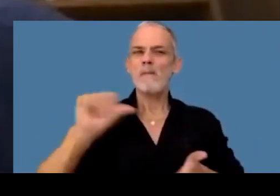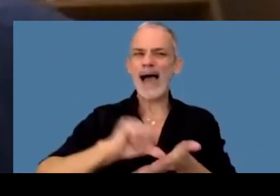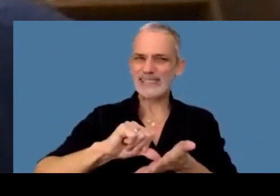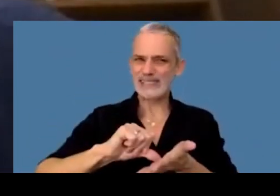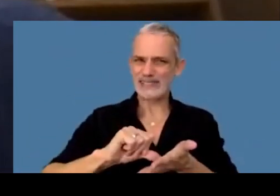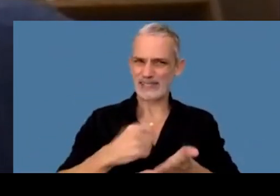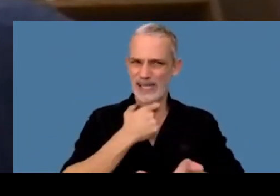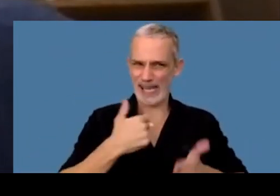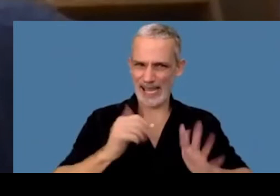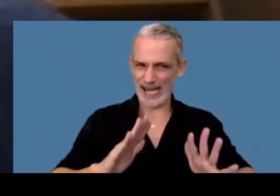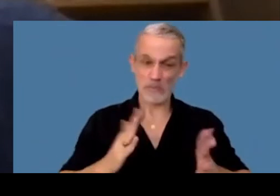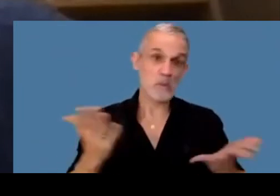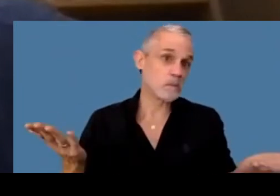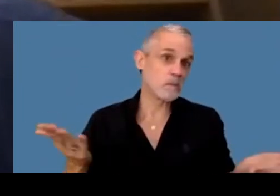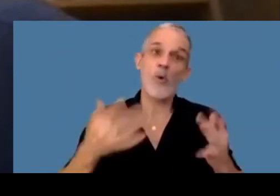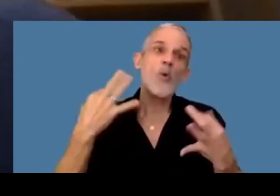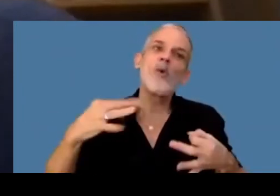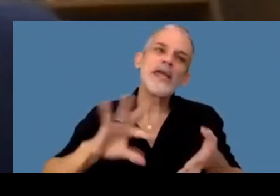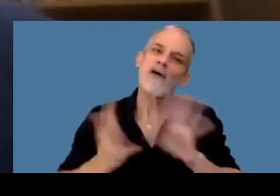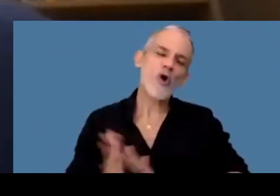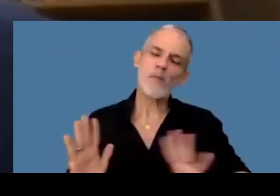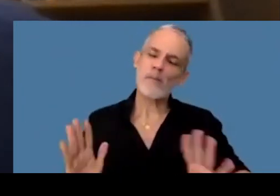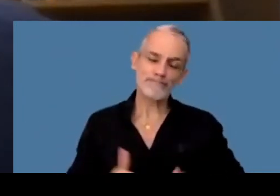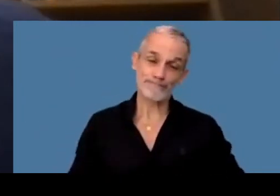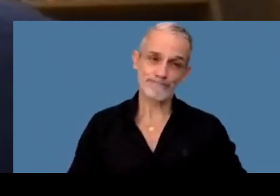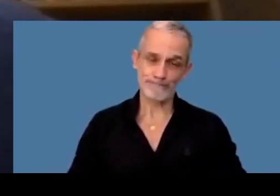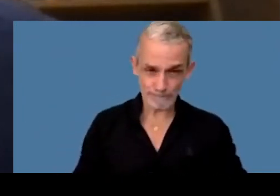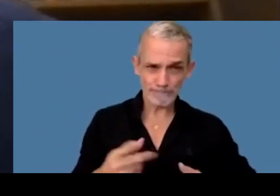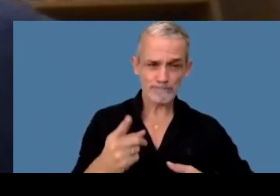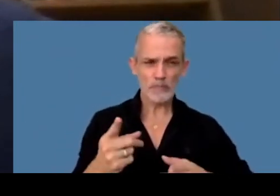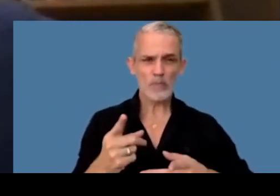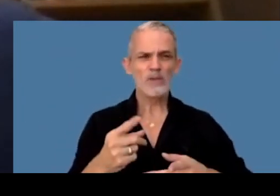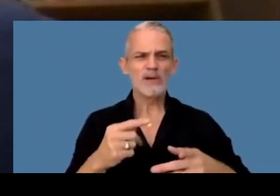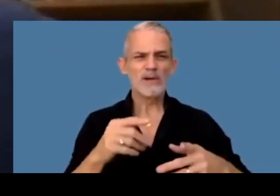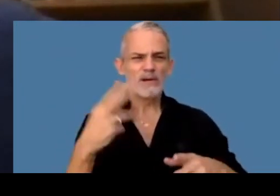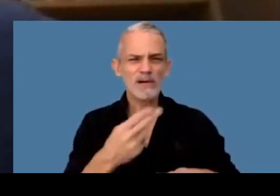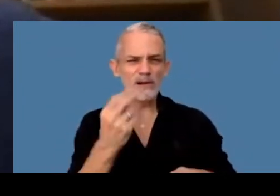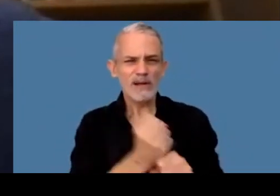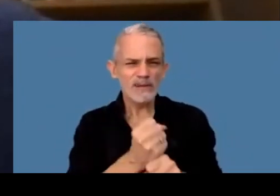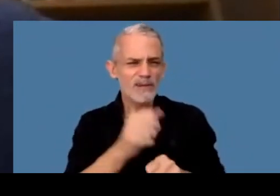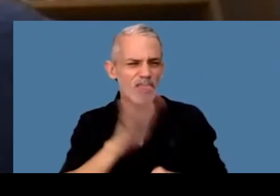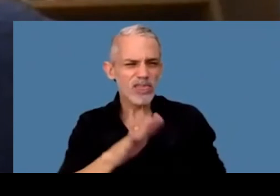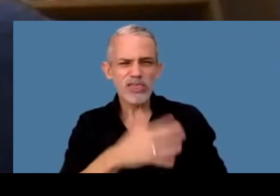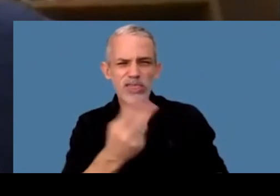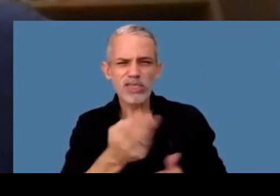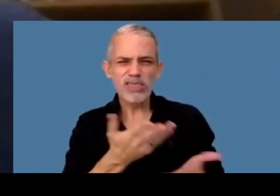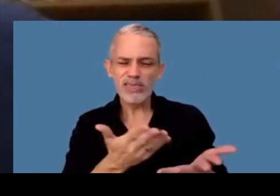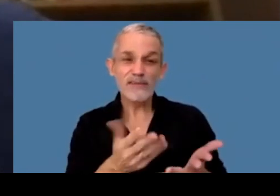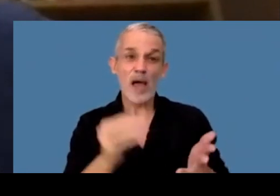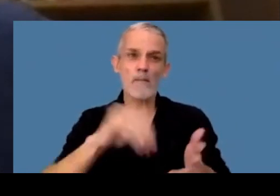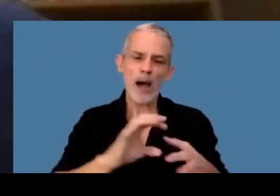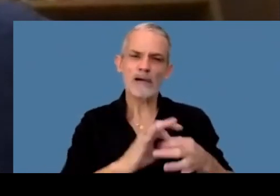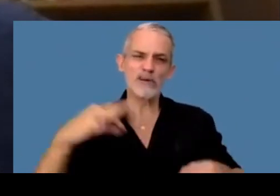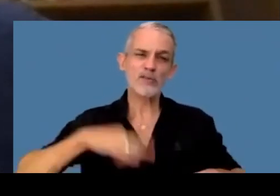No hay vuelta. Ahora, la precarización, y lo que te va a generar es más precarización, salarios más